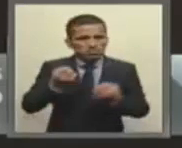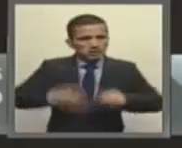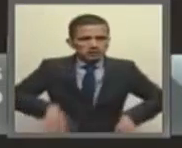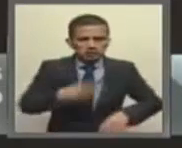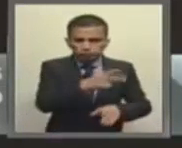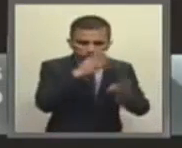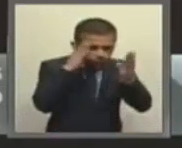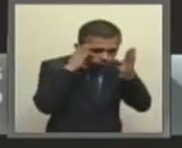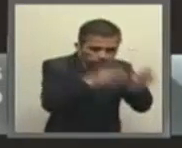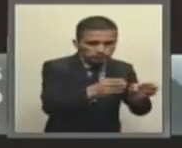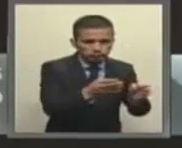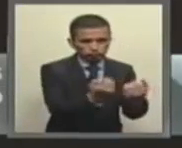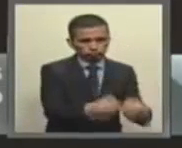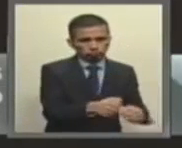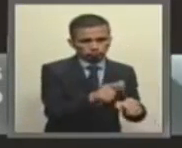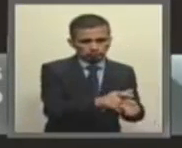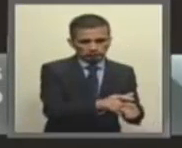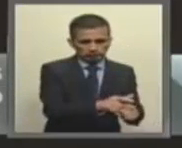que